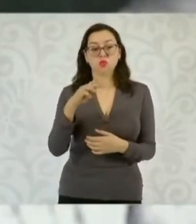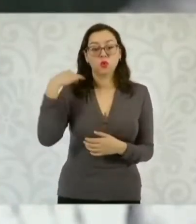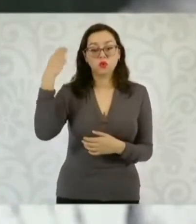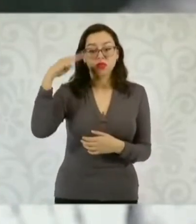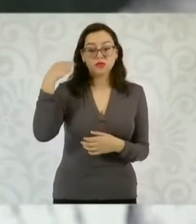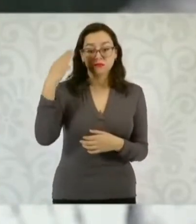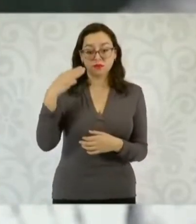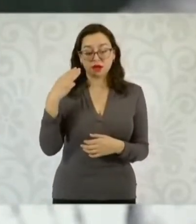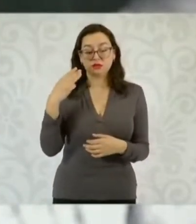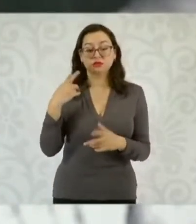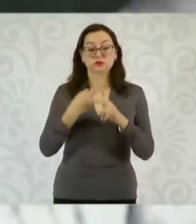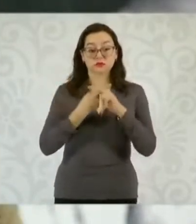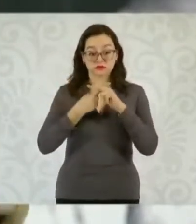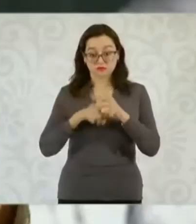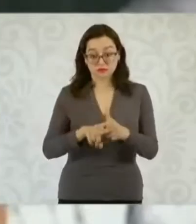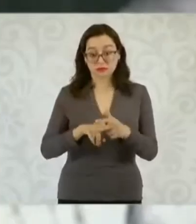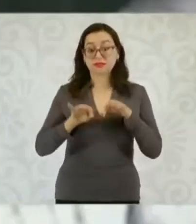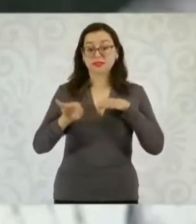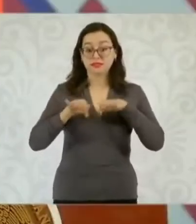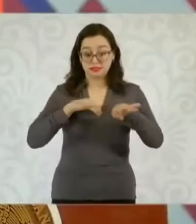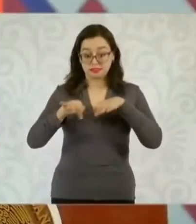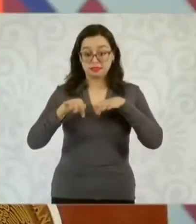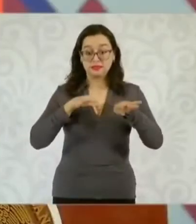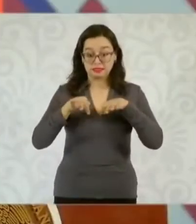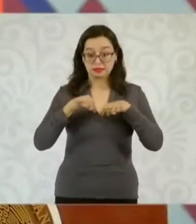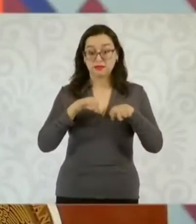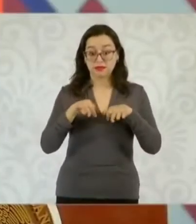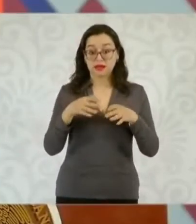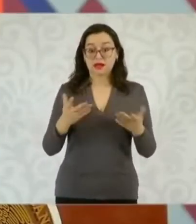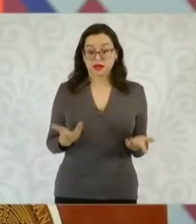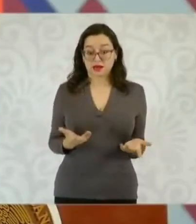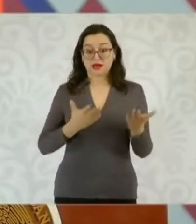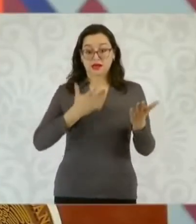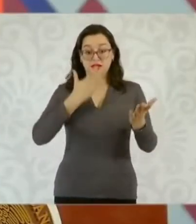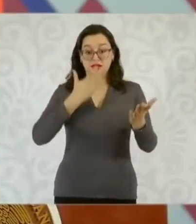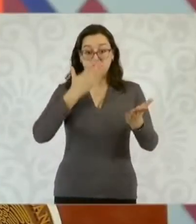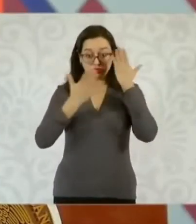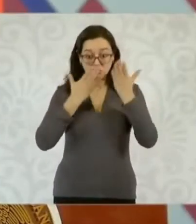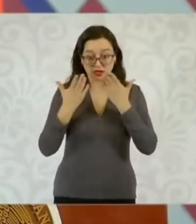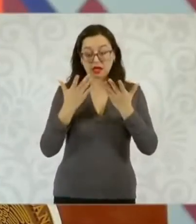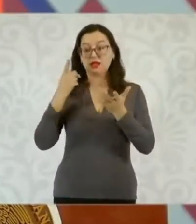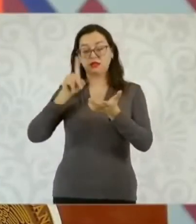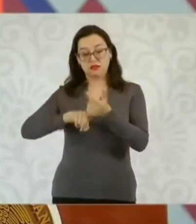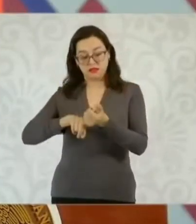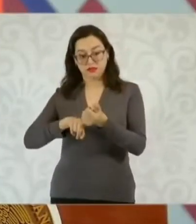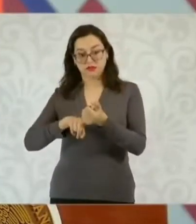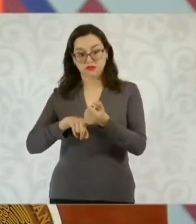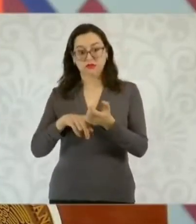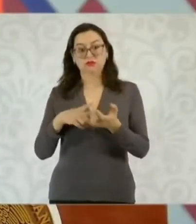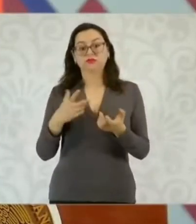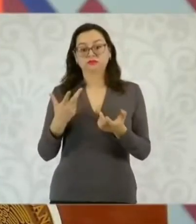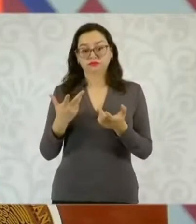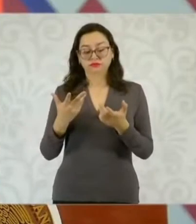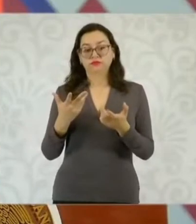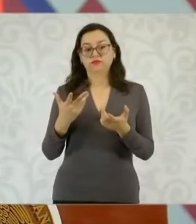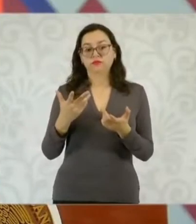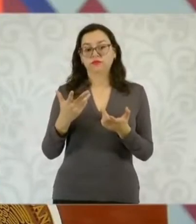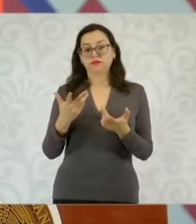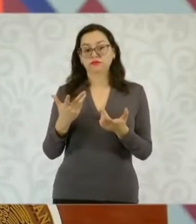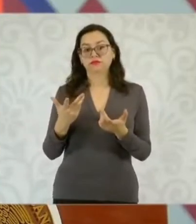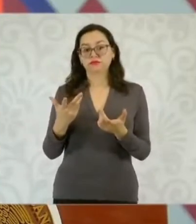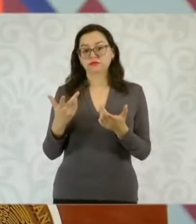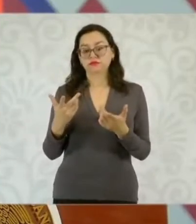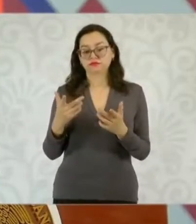médicos y médicas generales que empiezan a hacer una especialidad, pues también está el otro lado de la moneda.